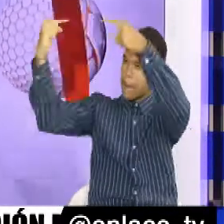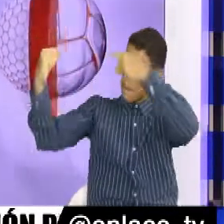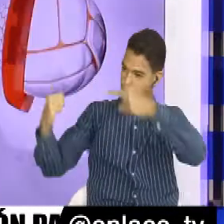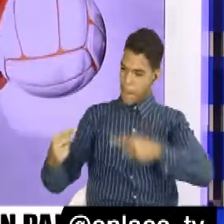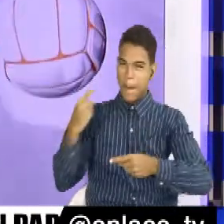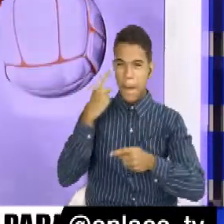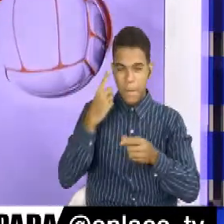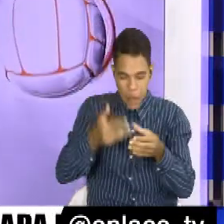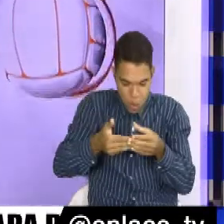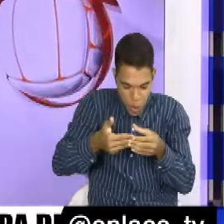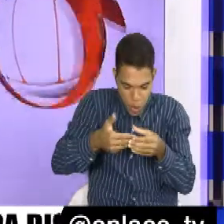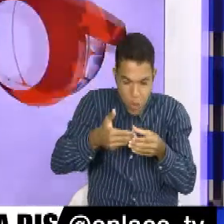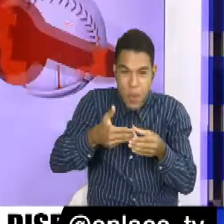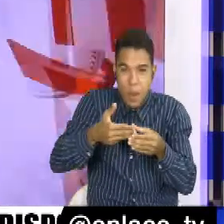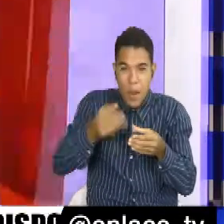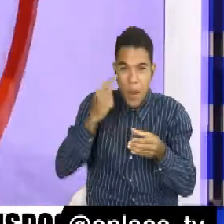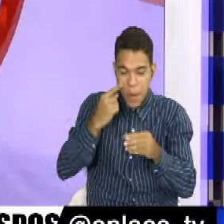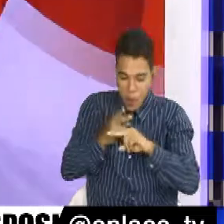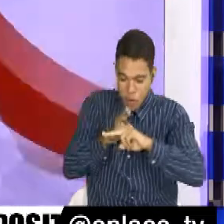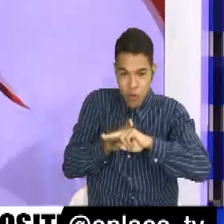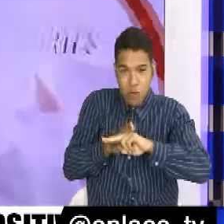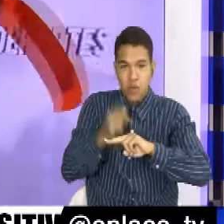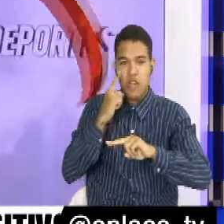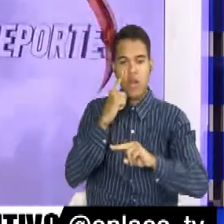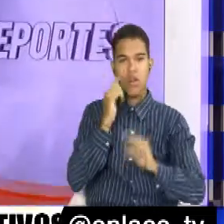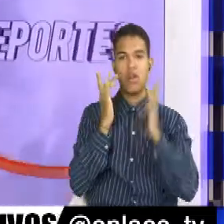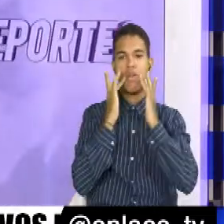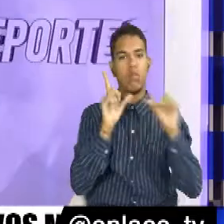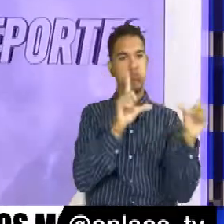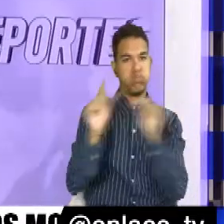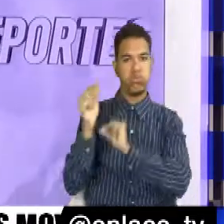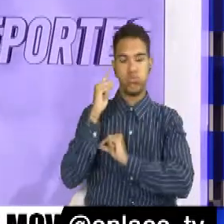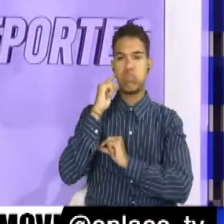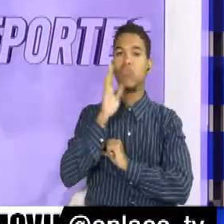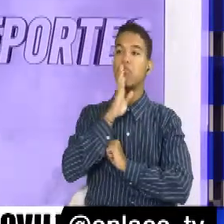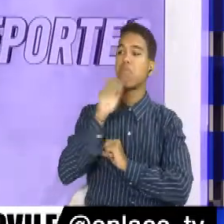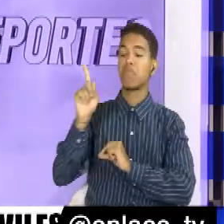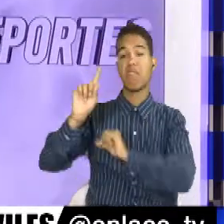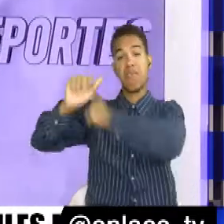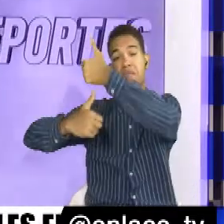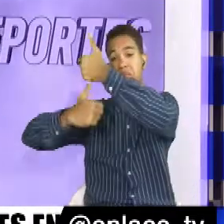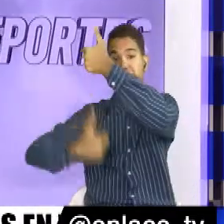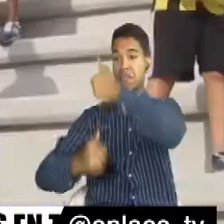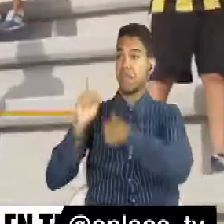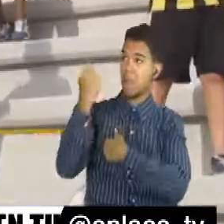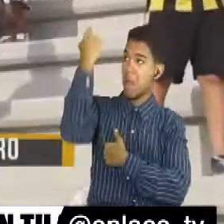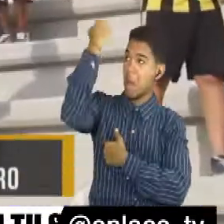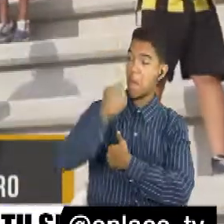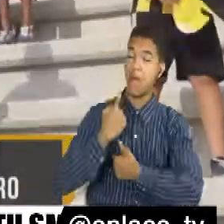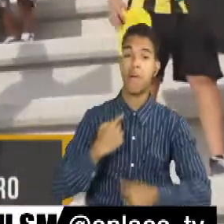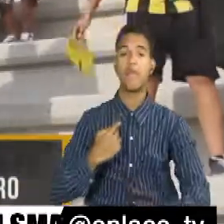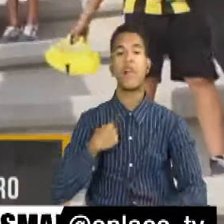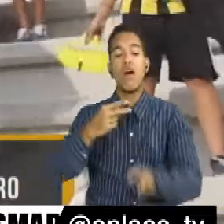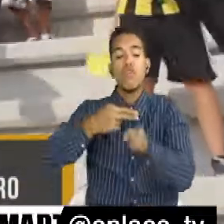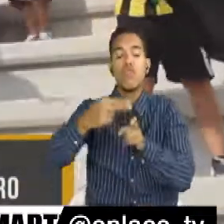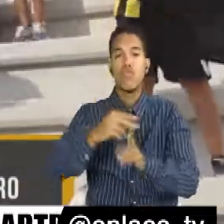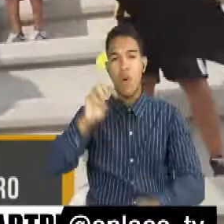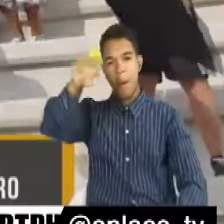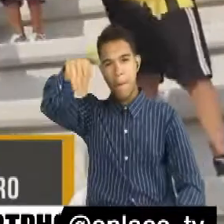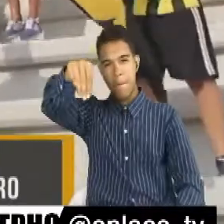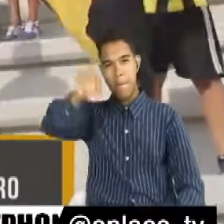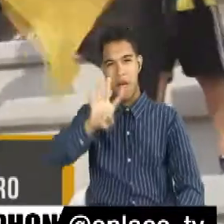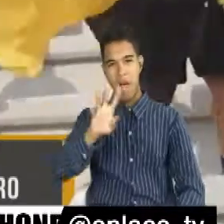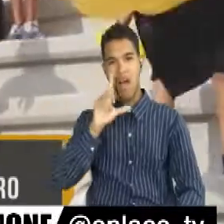este segundo semestre de 2017. Así lo confirmó su junta directiva. A partir del próximo martes, el Club